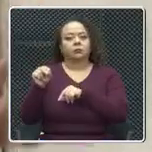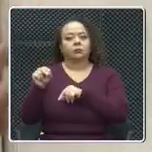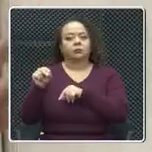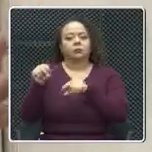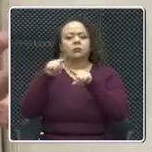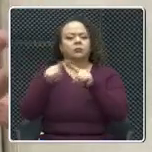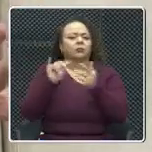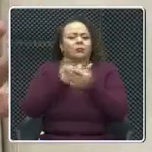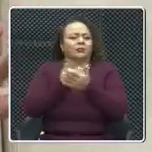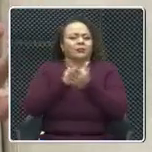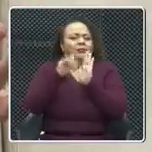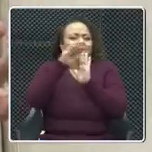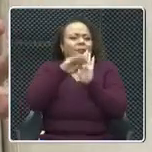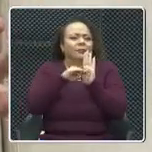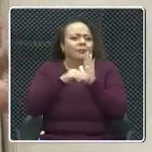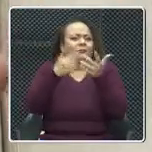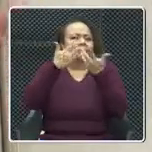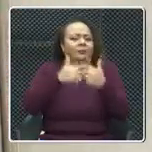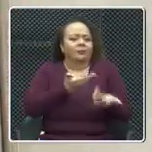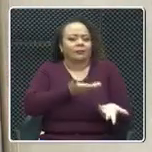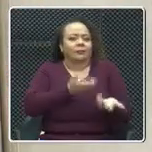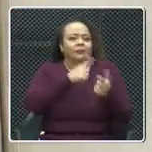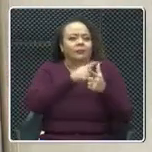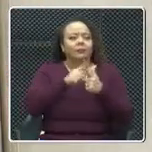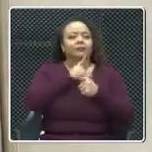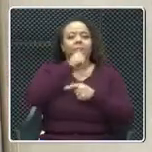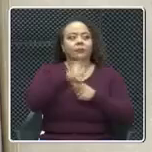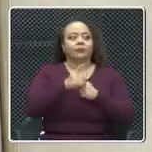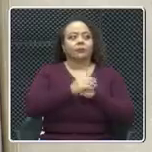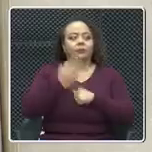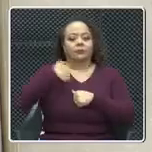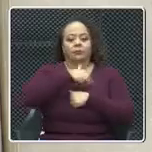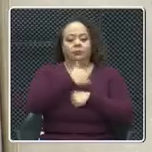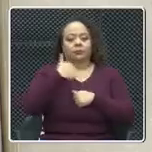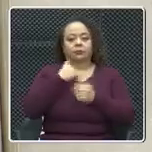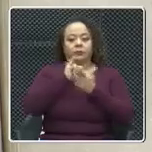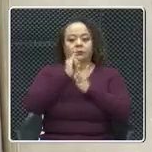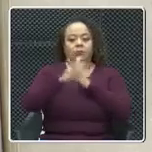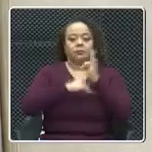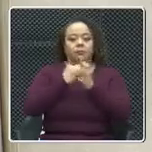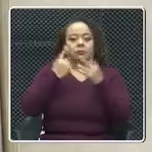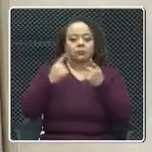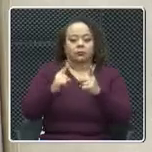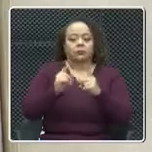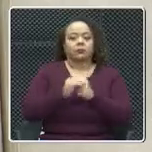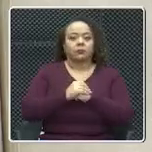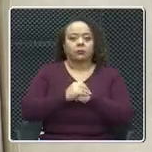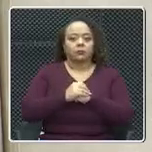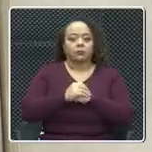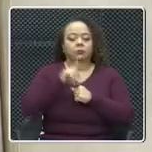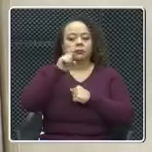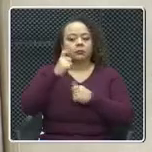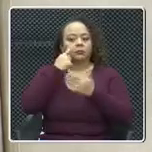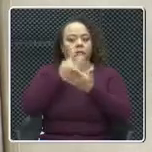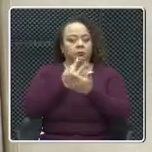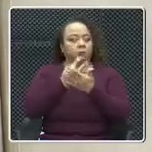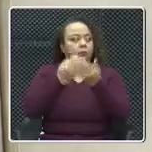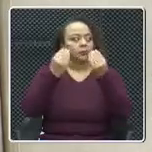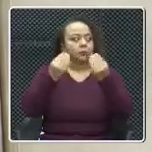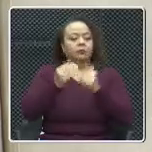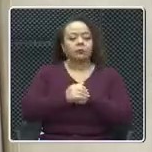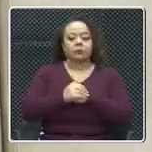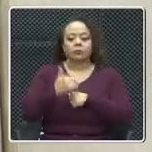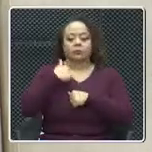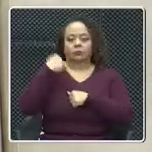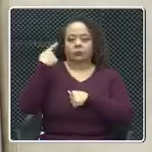son disposiciones, ¿verdad?, que se tienen. Entonces, realmente, cuando tenemos ese tipo de casos, lo que hay que evidenciar muchísimo es si hay